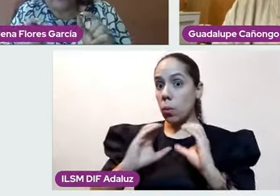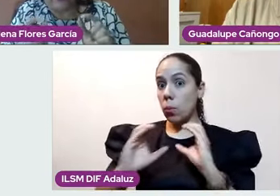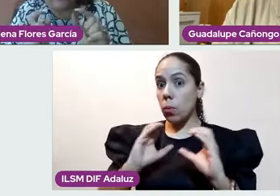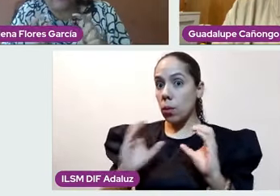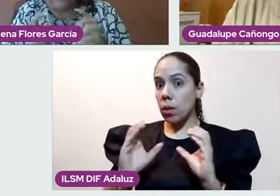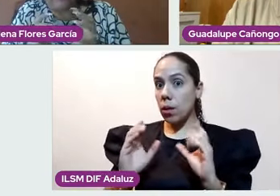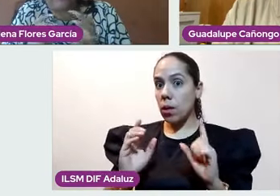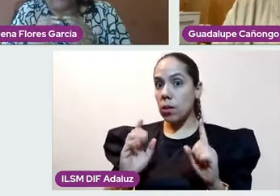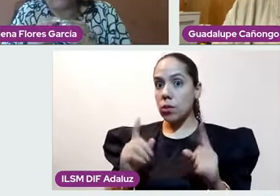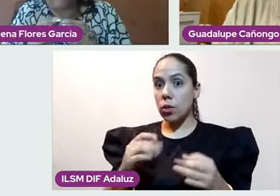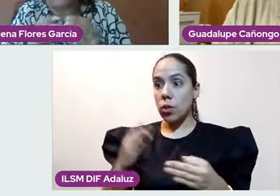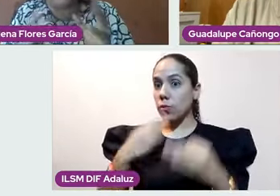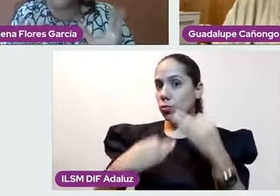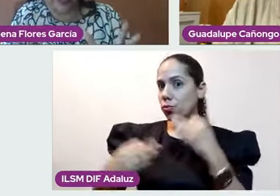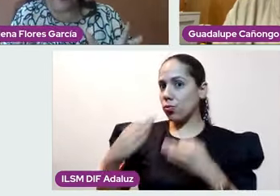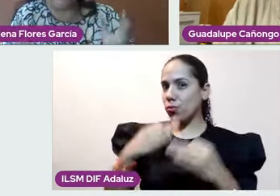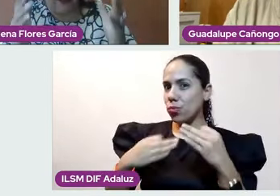ciertos